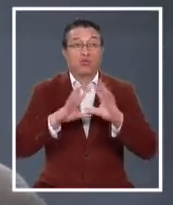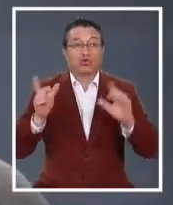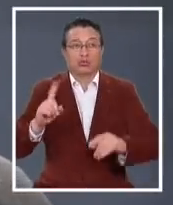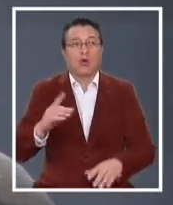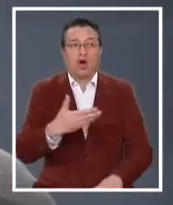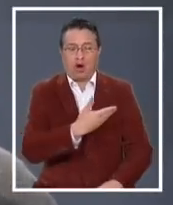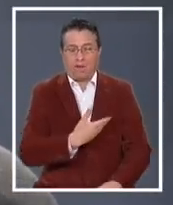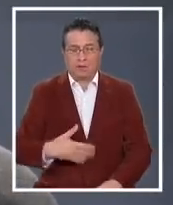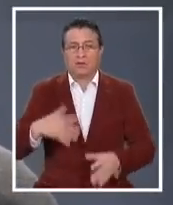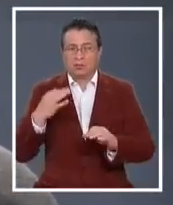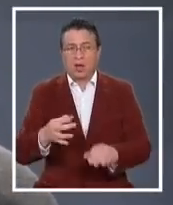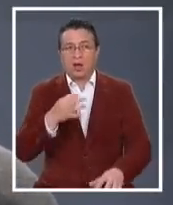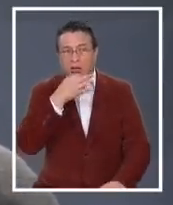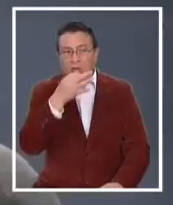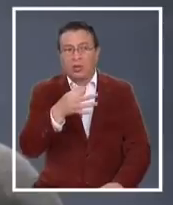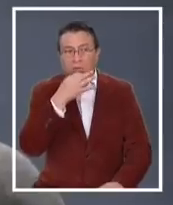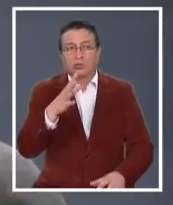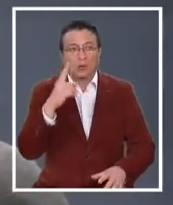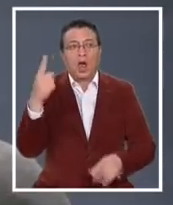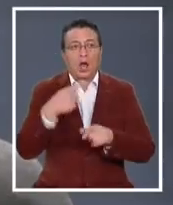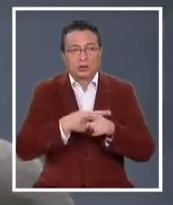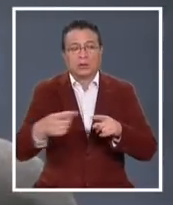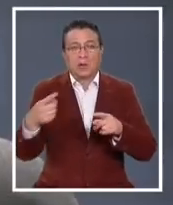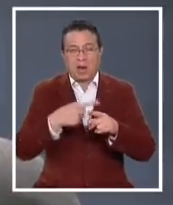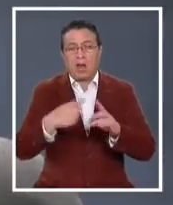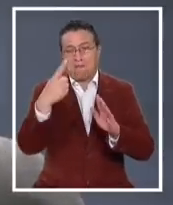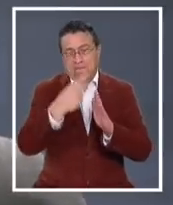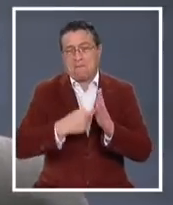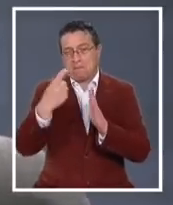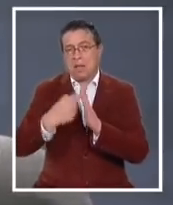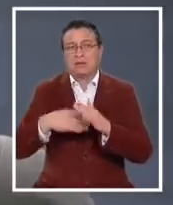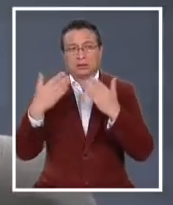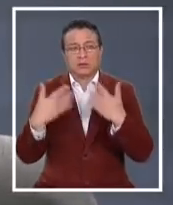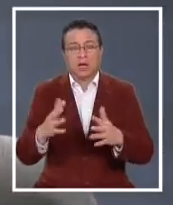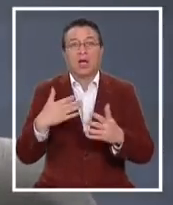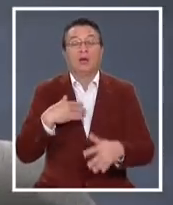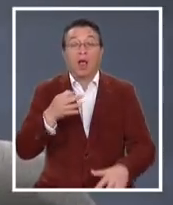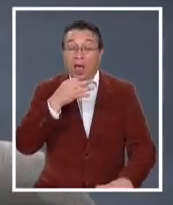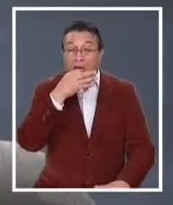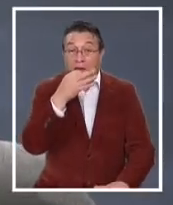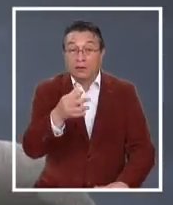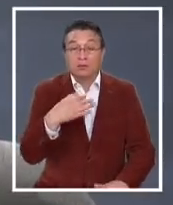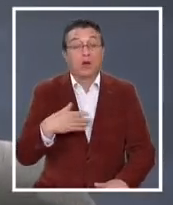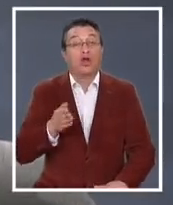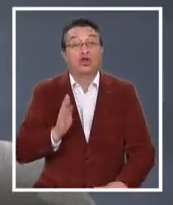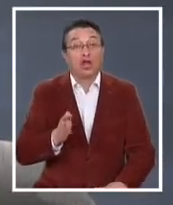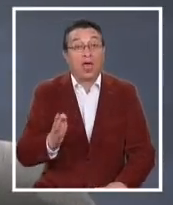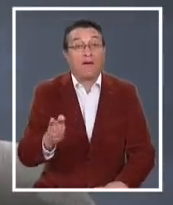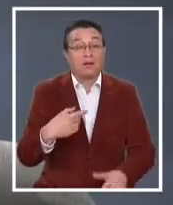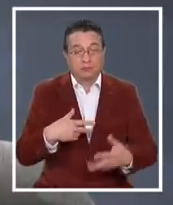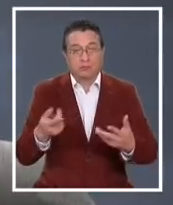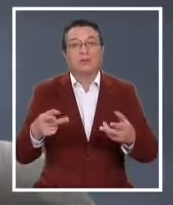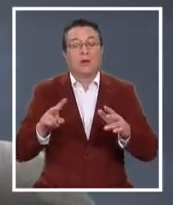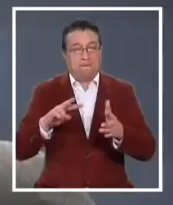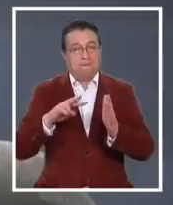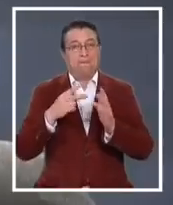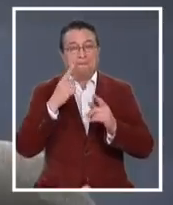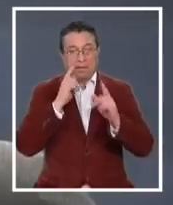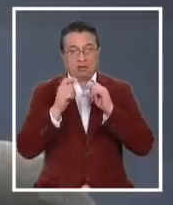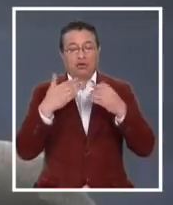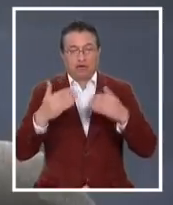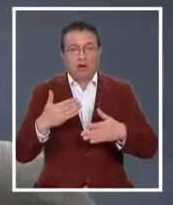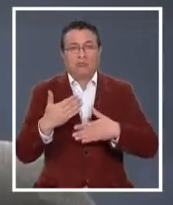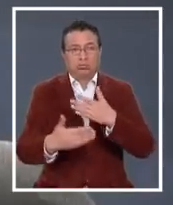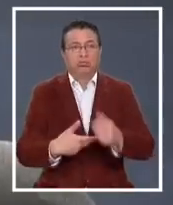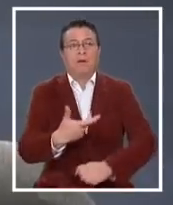bien enfático durante todas estas semanas y meses atrás en decir que todavía estamos en una zona de peligro. Hemos sido